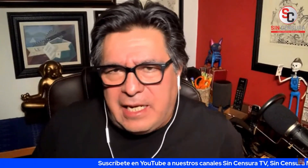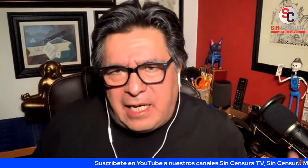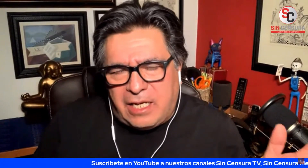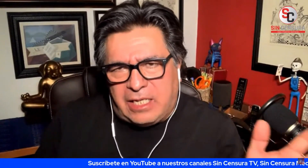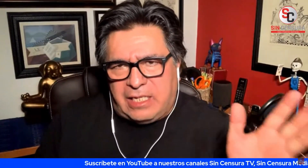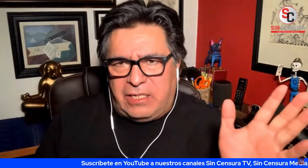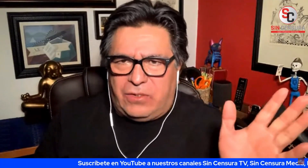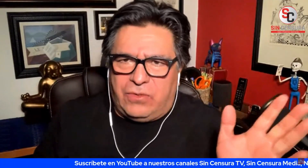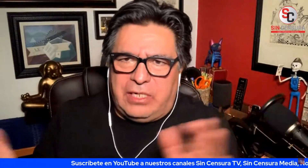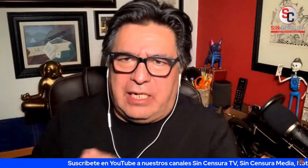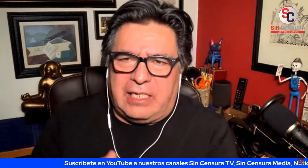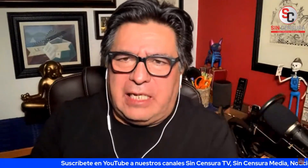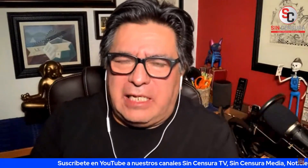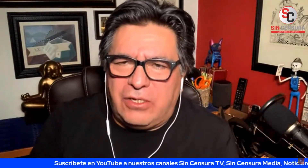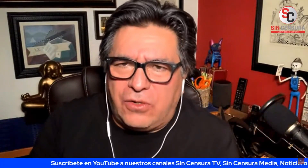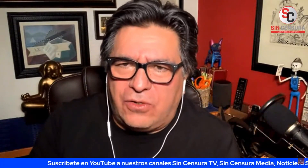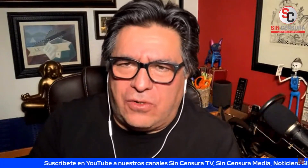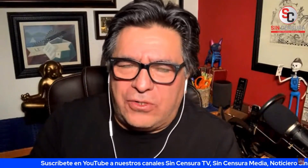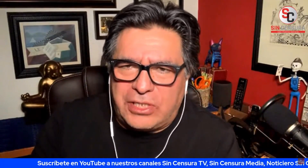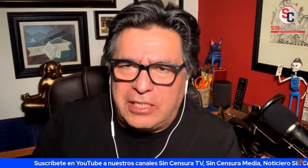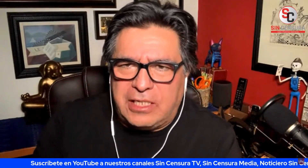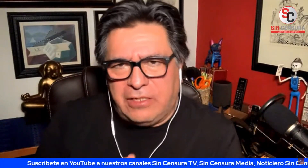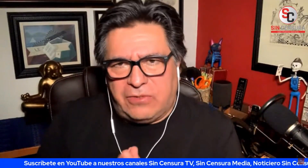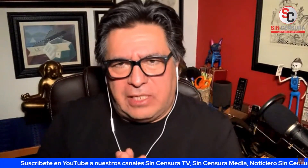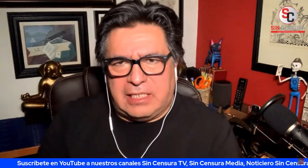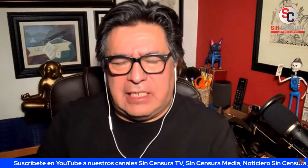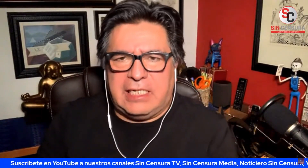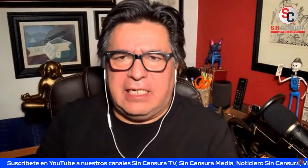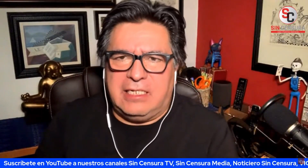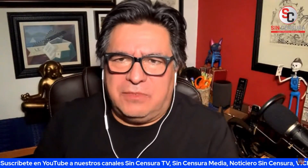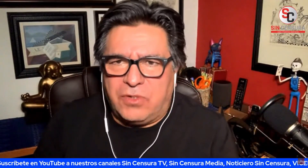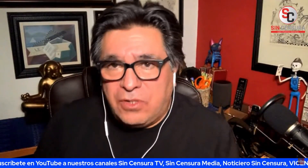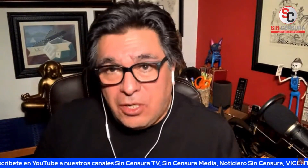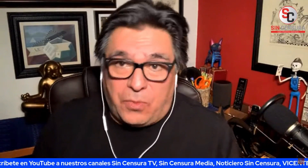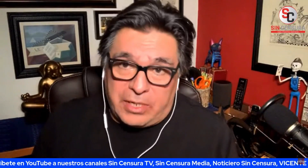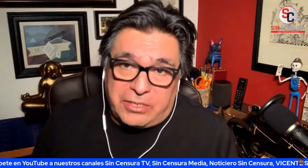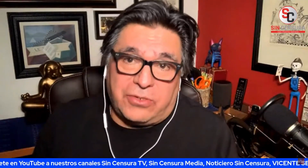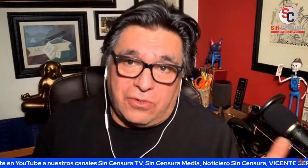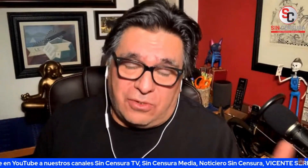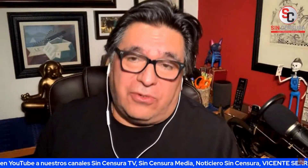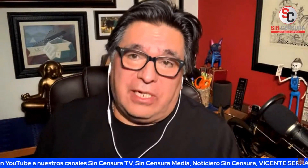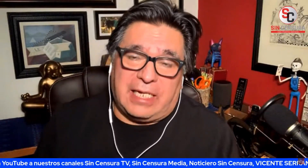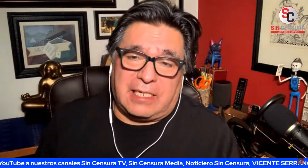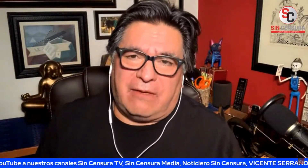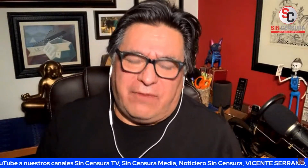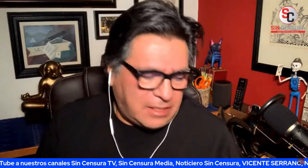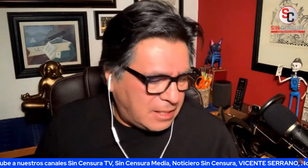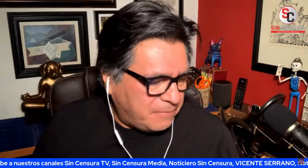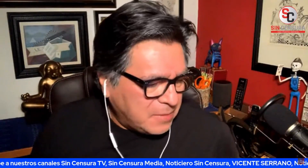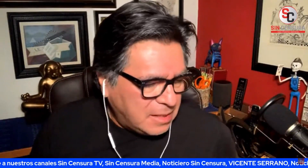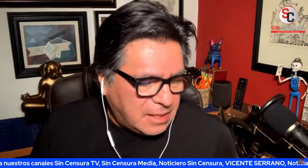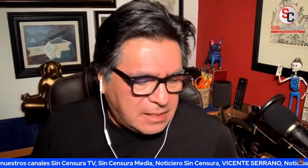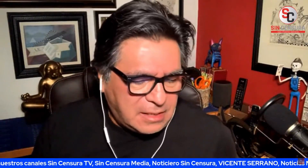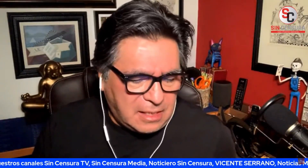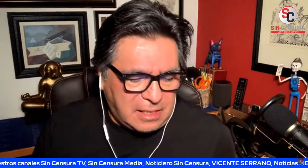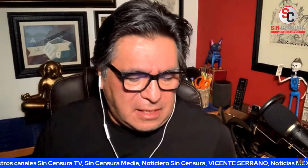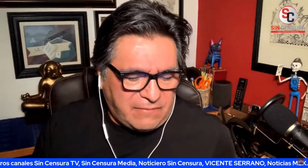que era un hijo consentido del salinismo, por eso hoy hasta la